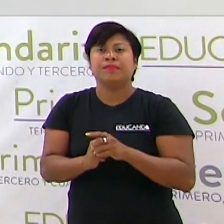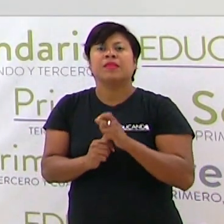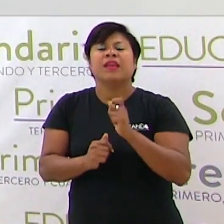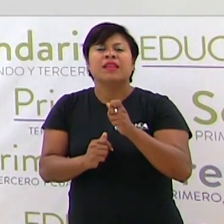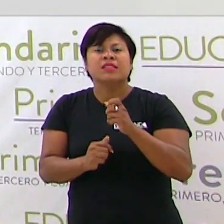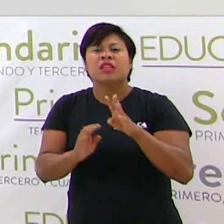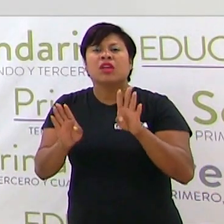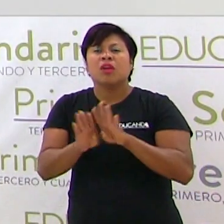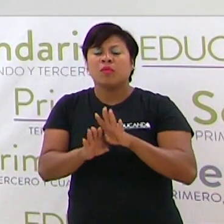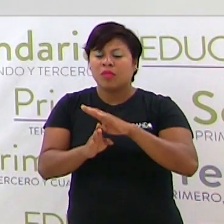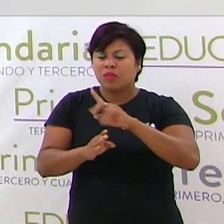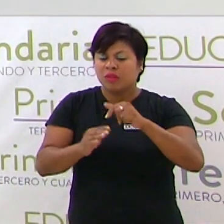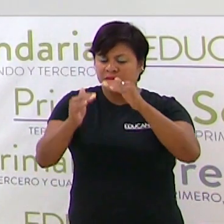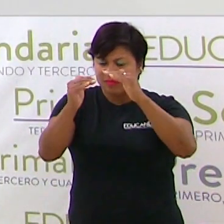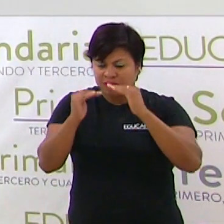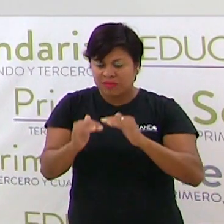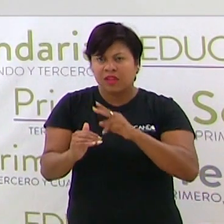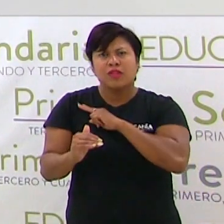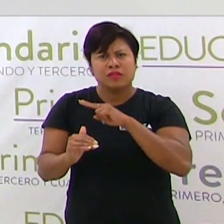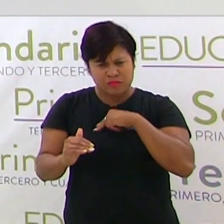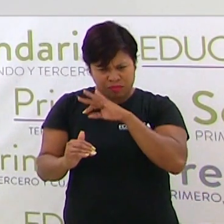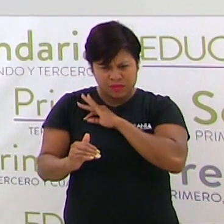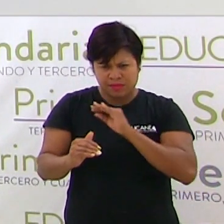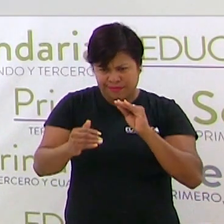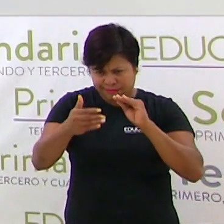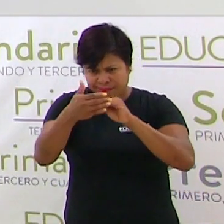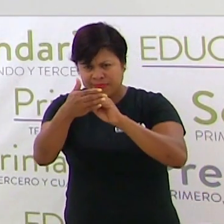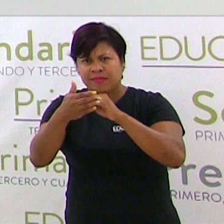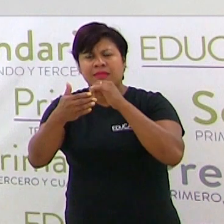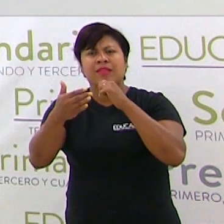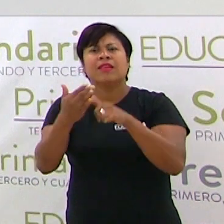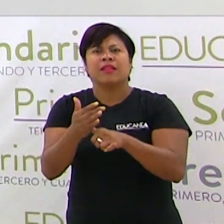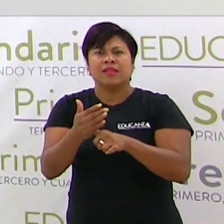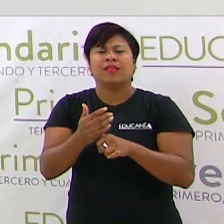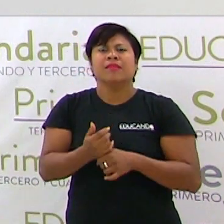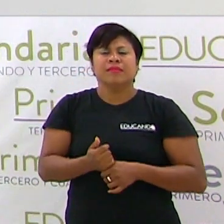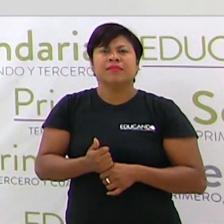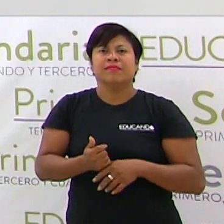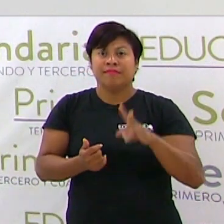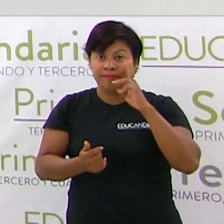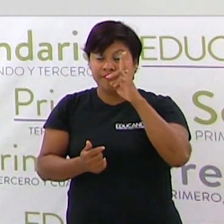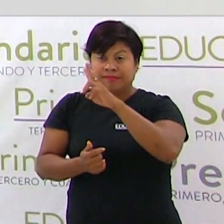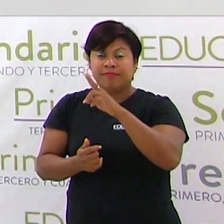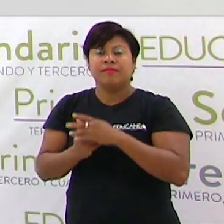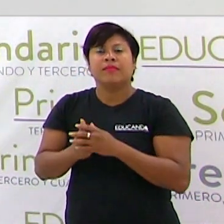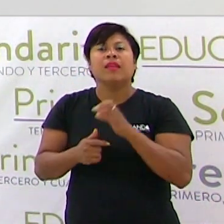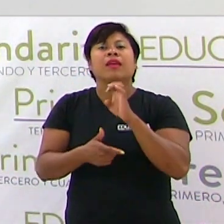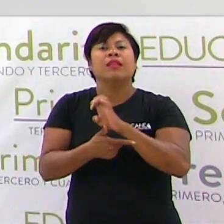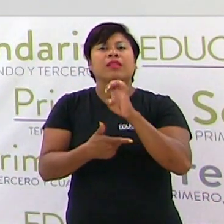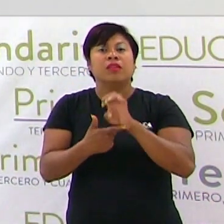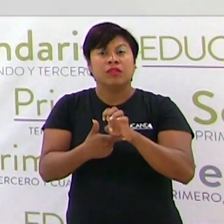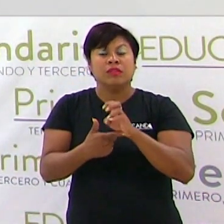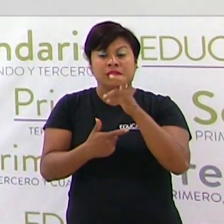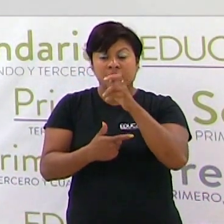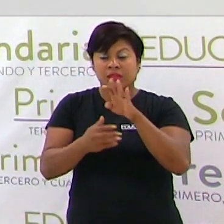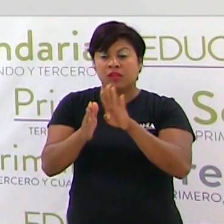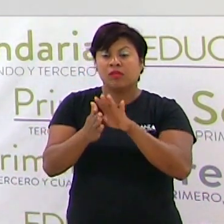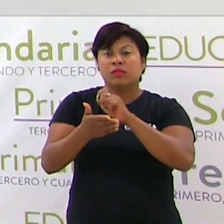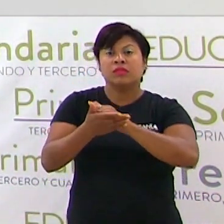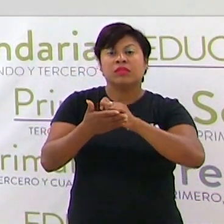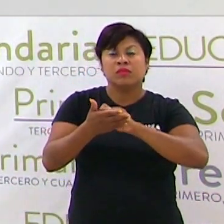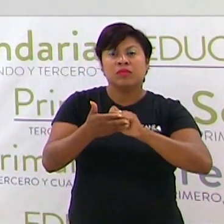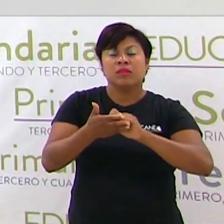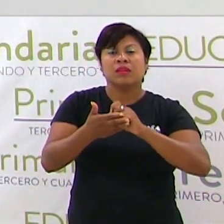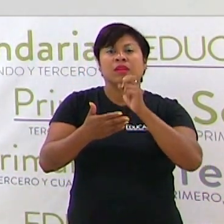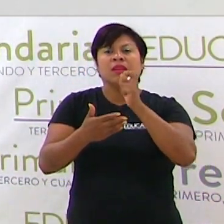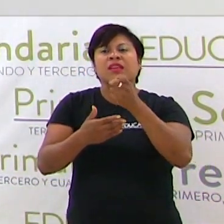dato posterior que nosotros podemos colocar en una carta, fíjense. Entonces, en la estructura, esa